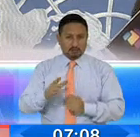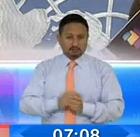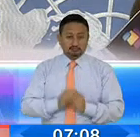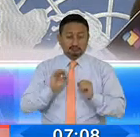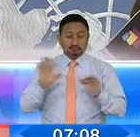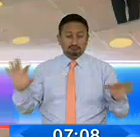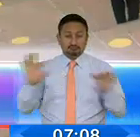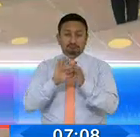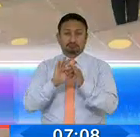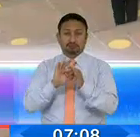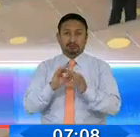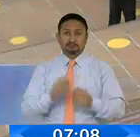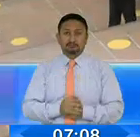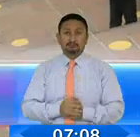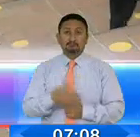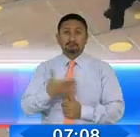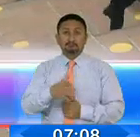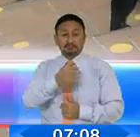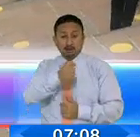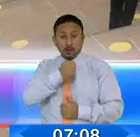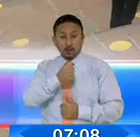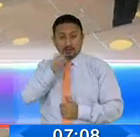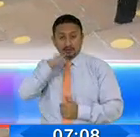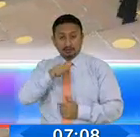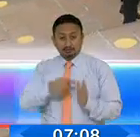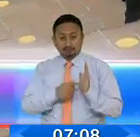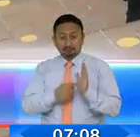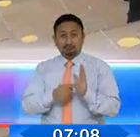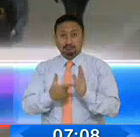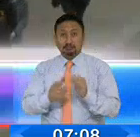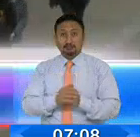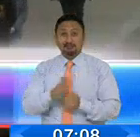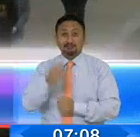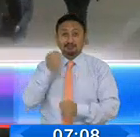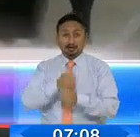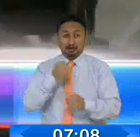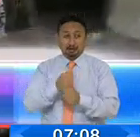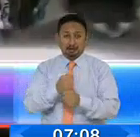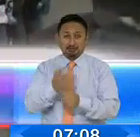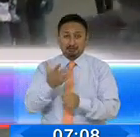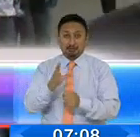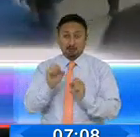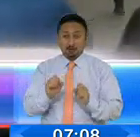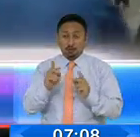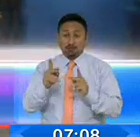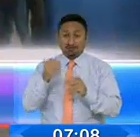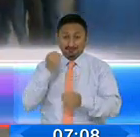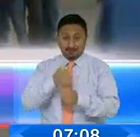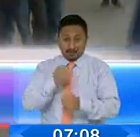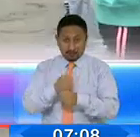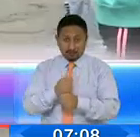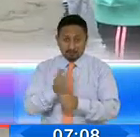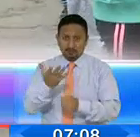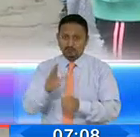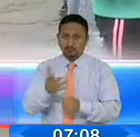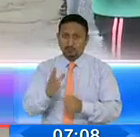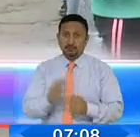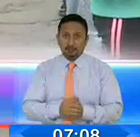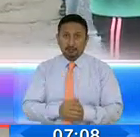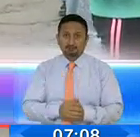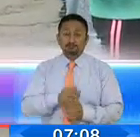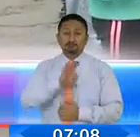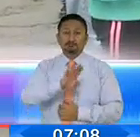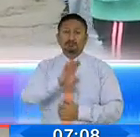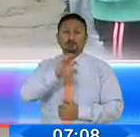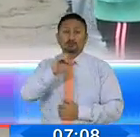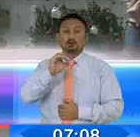alianza nacional. La encuesta del INEC también muestra el deterioro del mercado laboral y menos oportunidades de conseguir un puesto de trabajo.